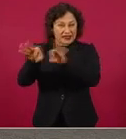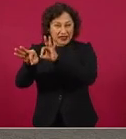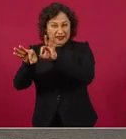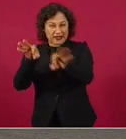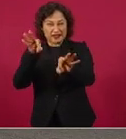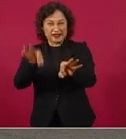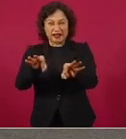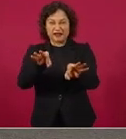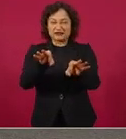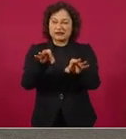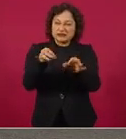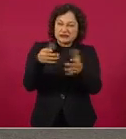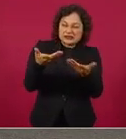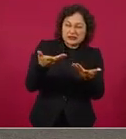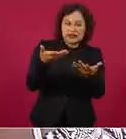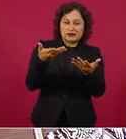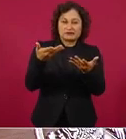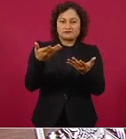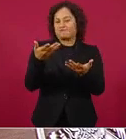es informar.